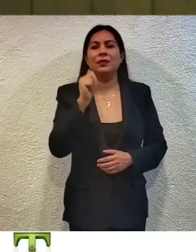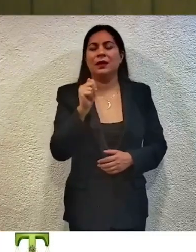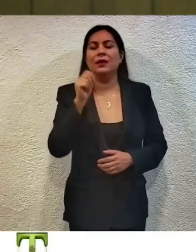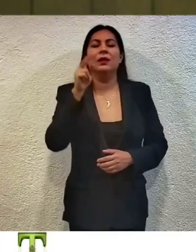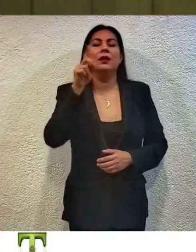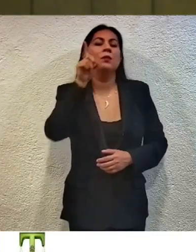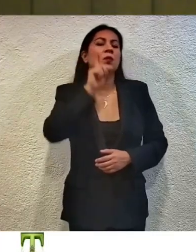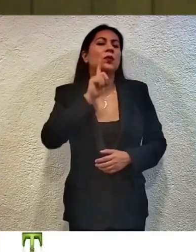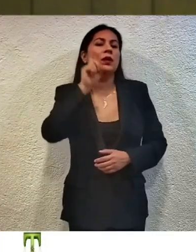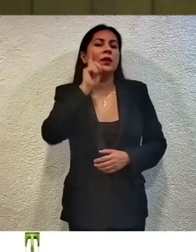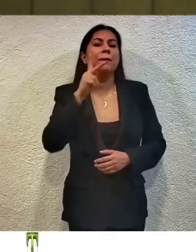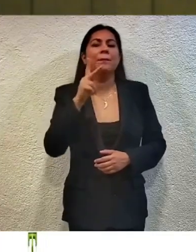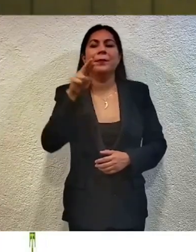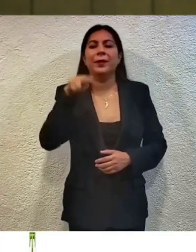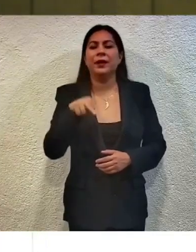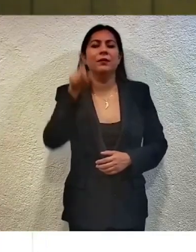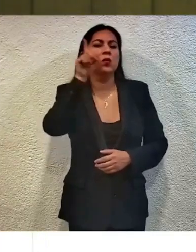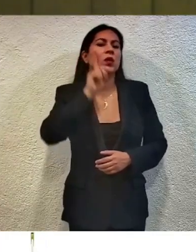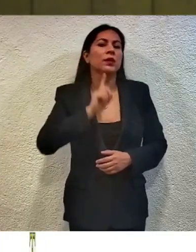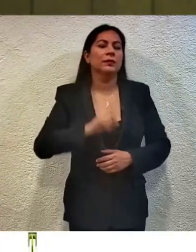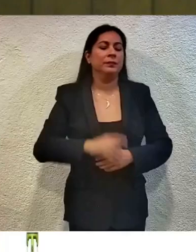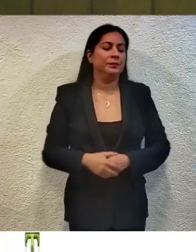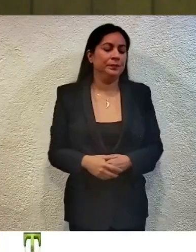mujer, PAN, mujer.